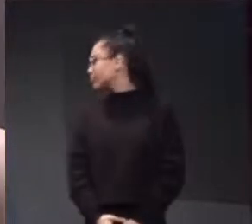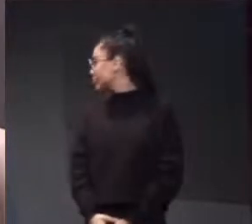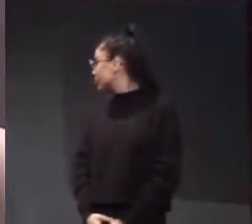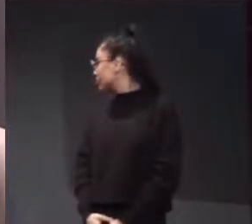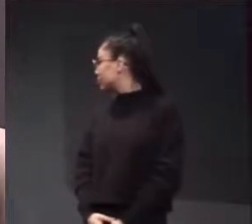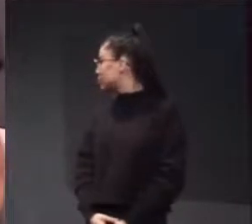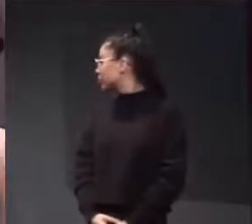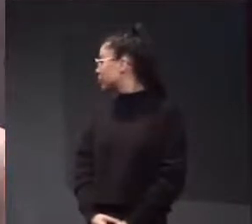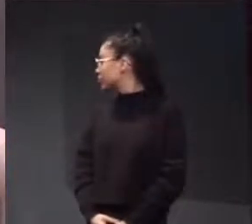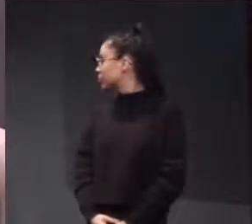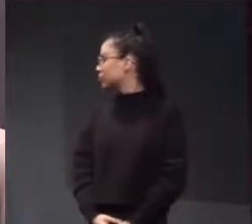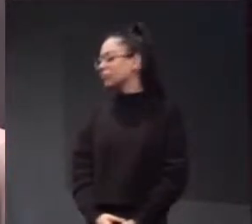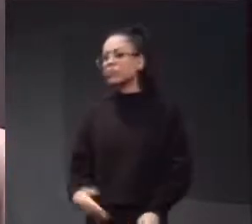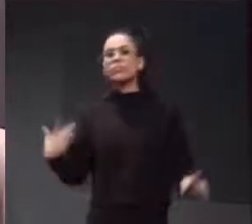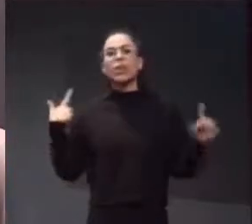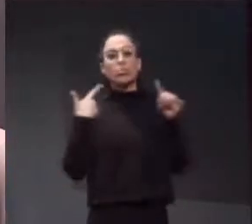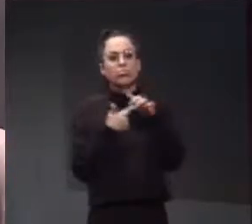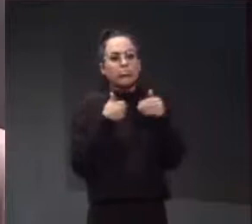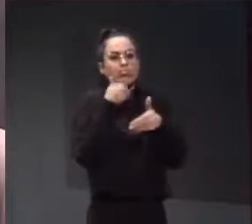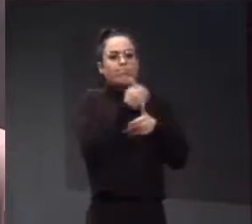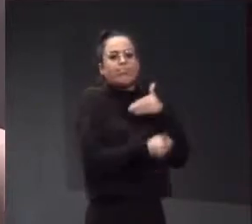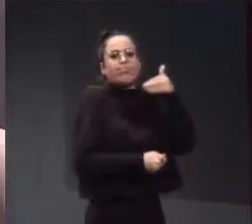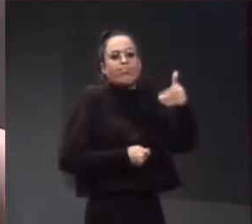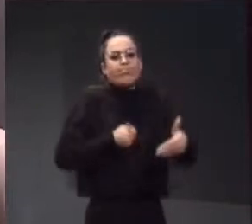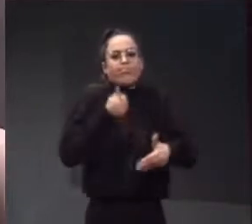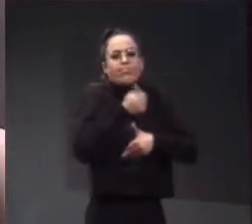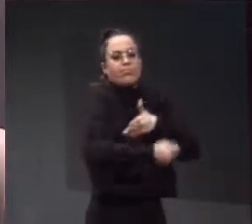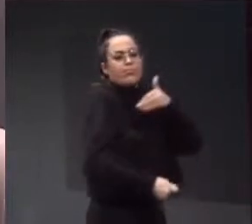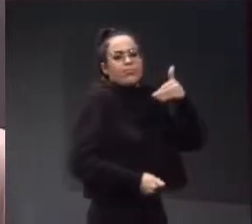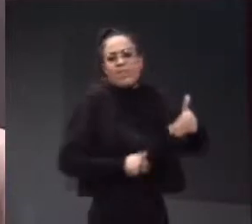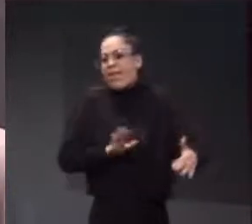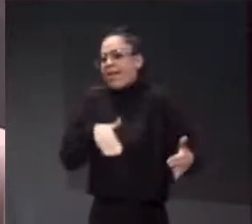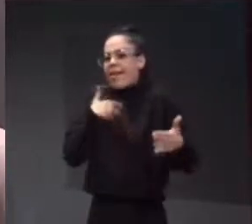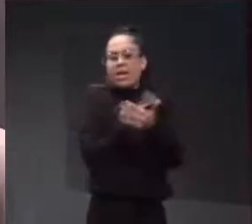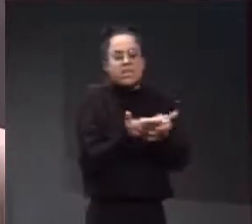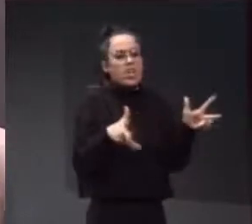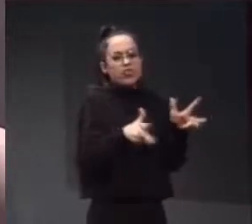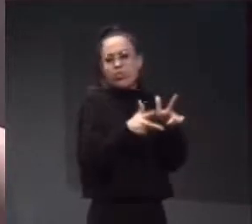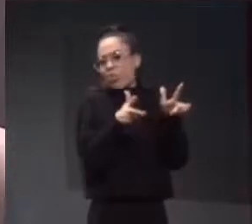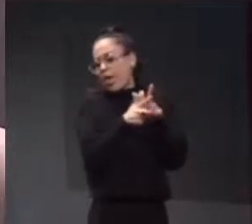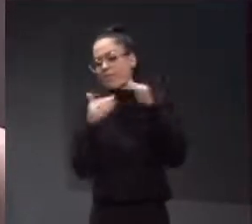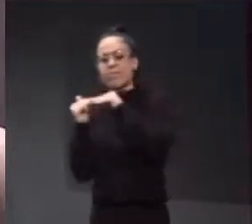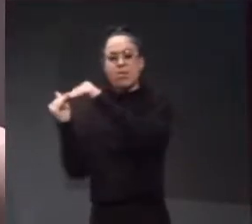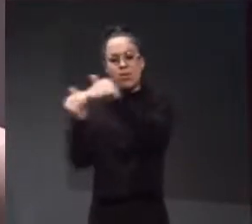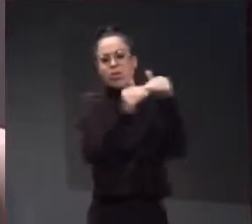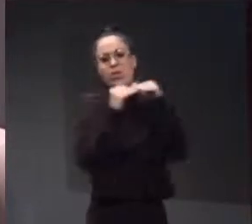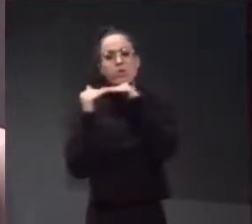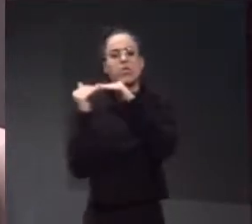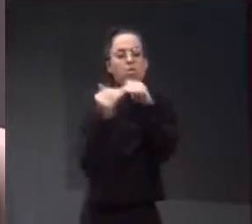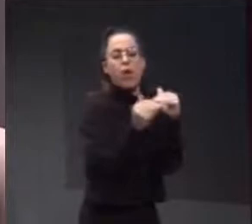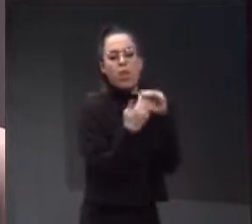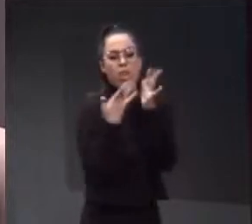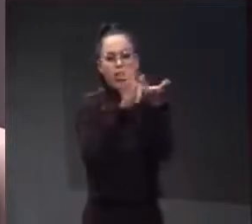e ir acercándonos realmente a esa sociedad basada en los ideales de igualdad de fraternidad de